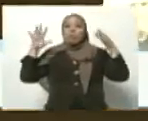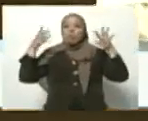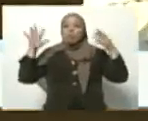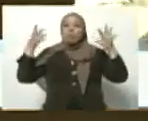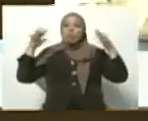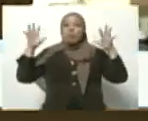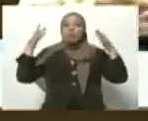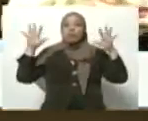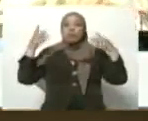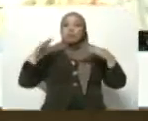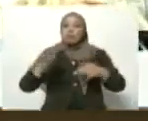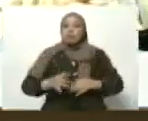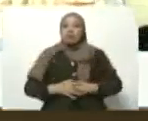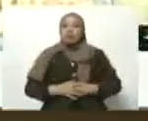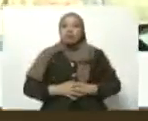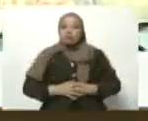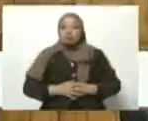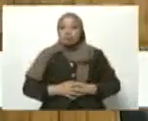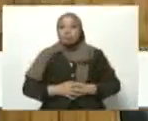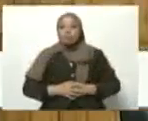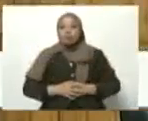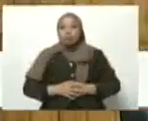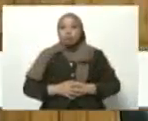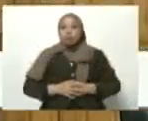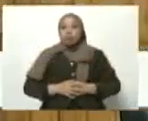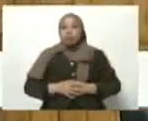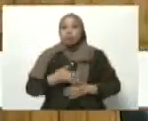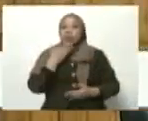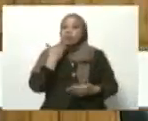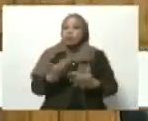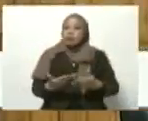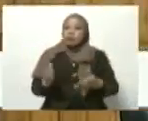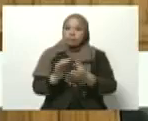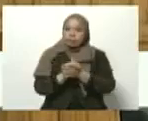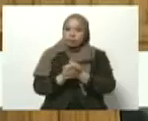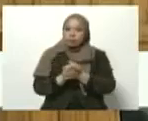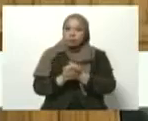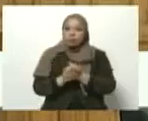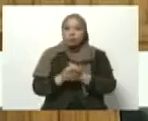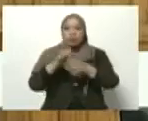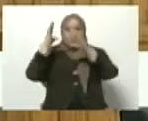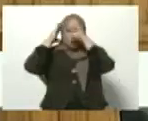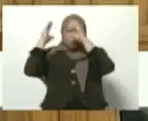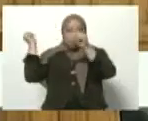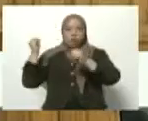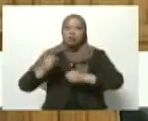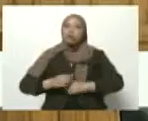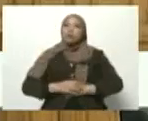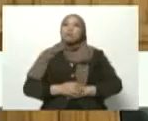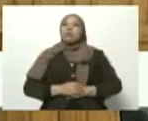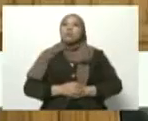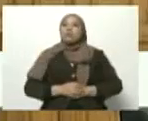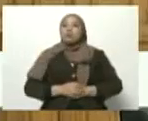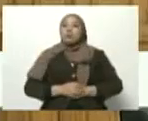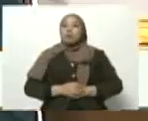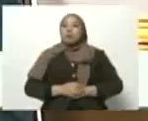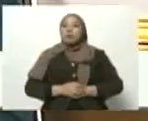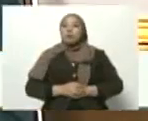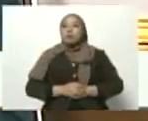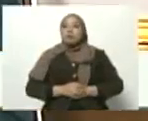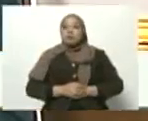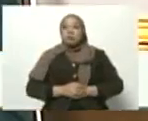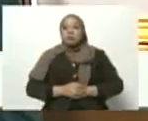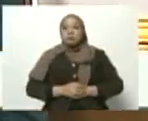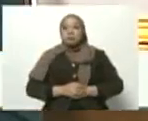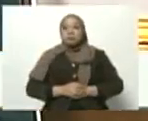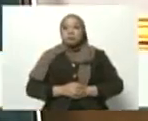Gracias, diputado. Presidente de la Comisión de Política Exterior, gracias, embajador. Voy a dejar en el derecho de